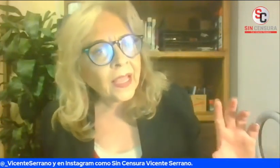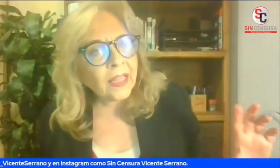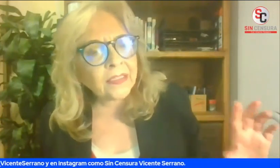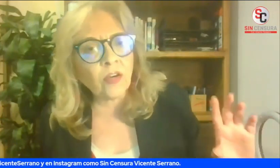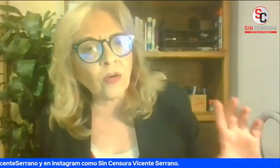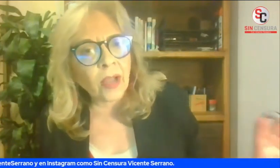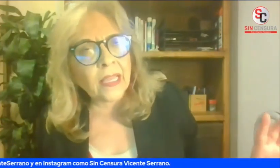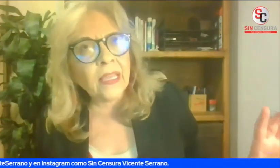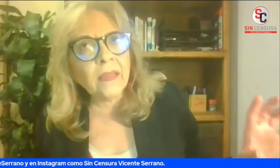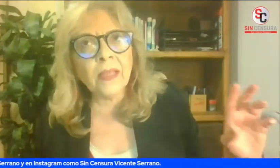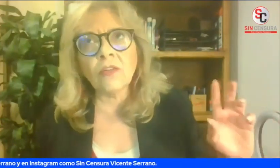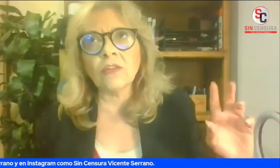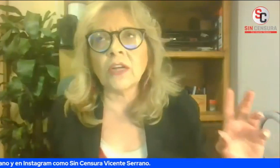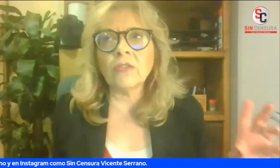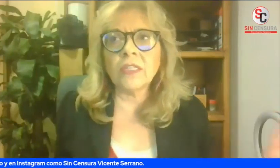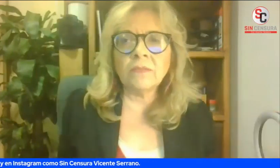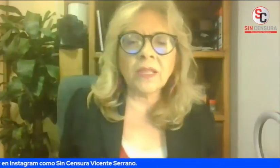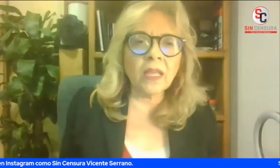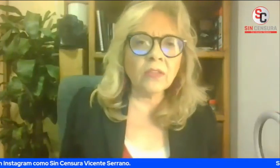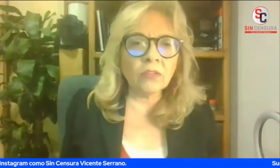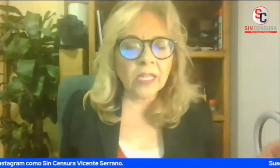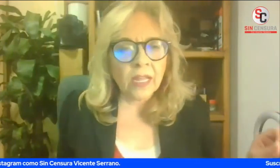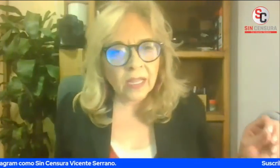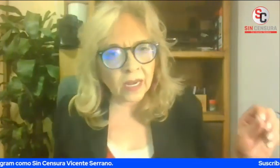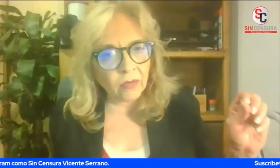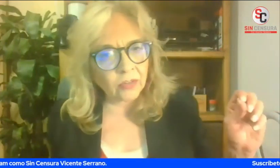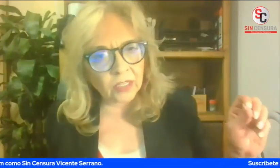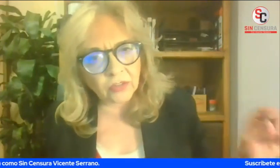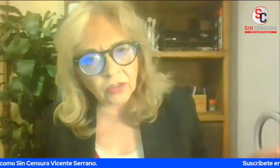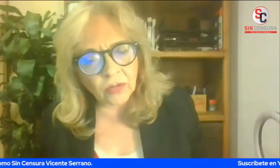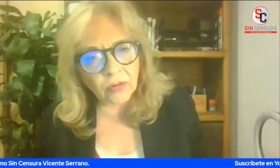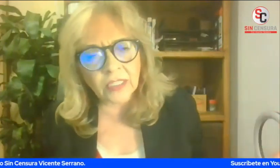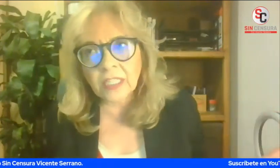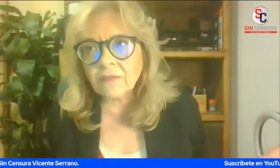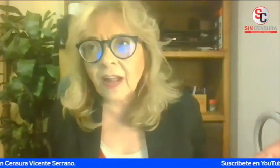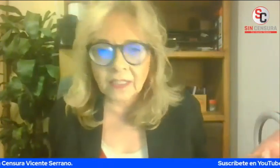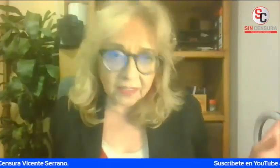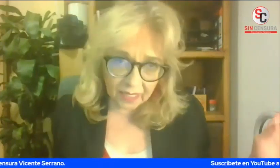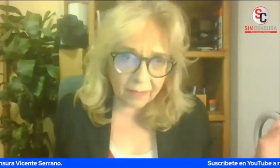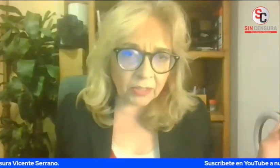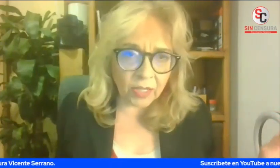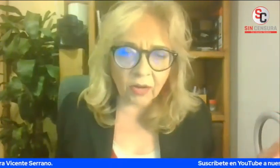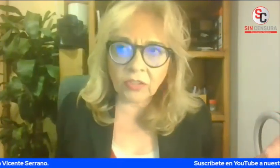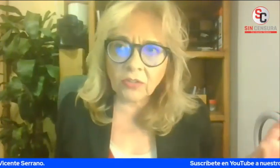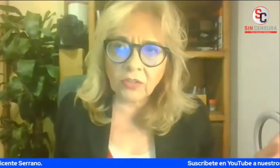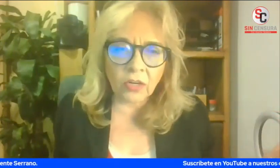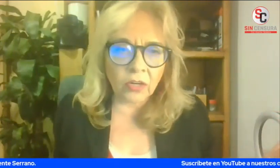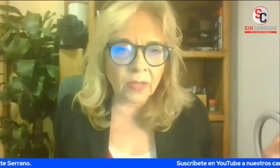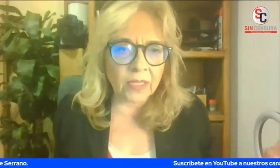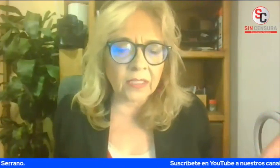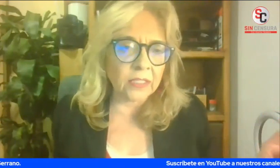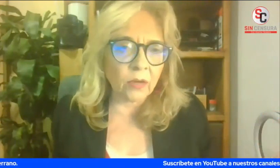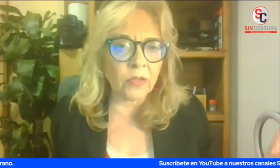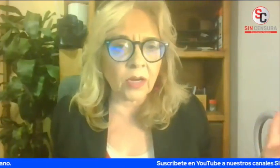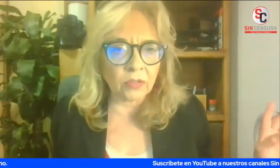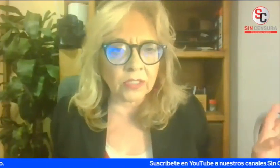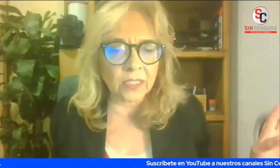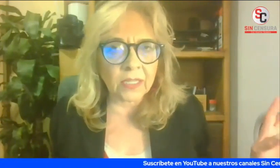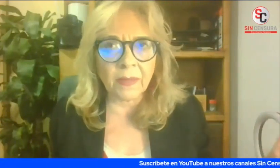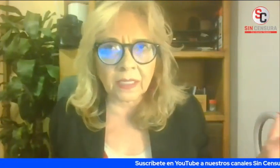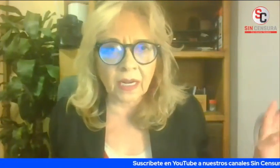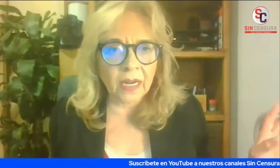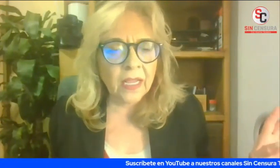todavía está como ahí viendo los acontecimientos, en algunos casos oyendo noticias falsas, en la mayoría de los casos, el 95%